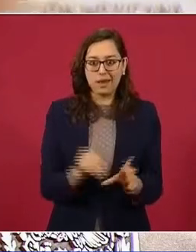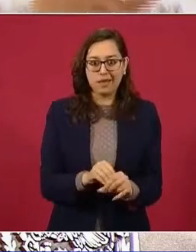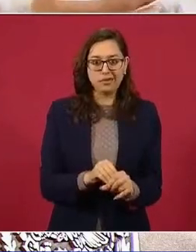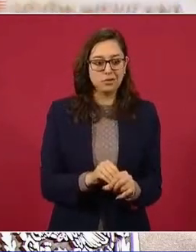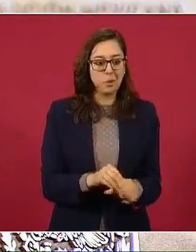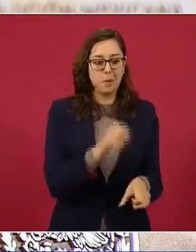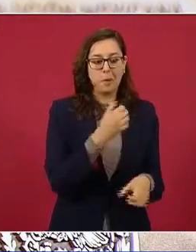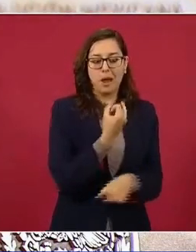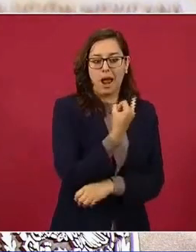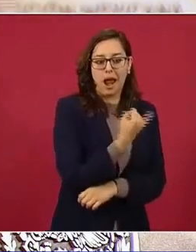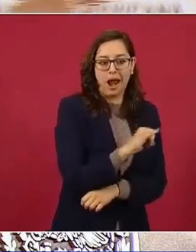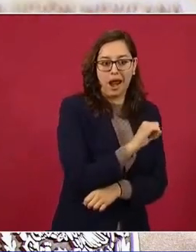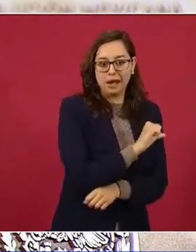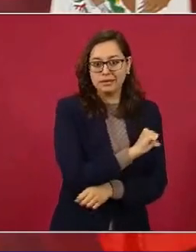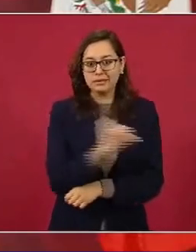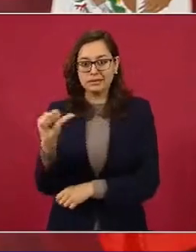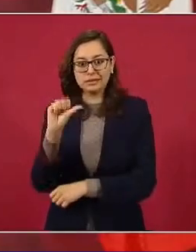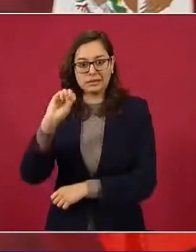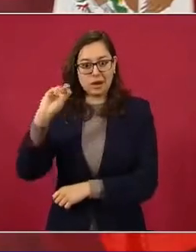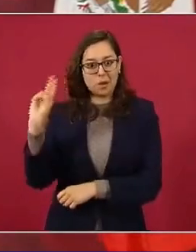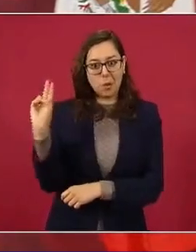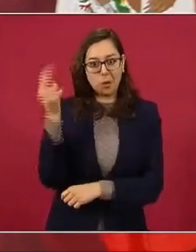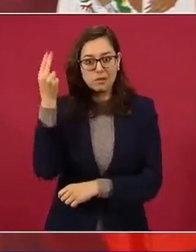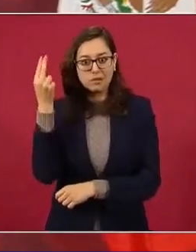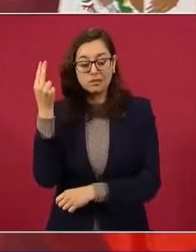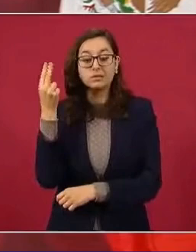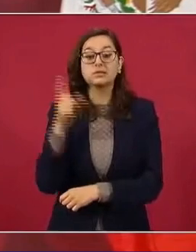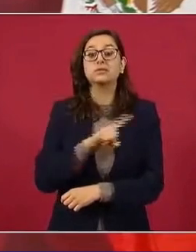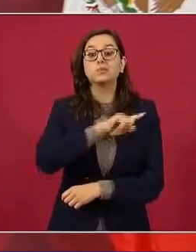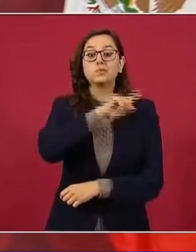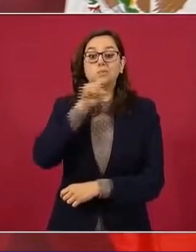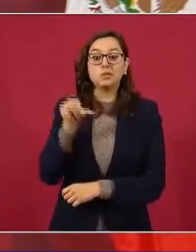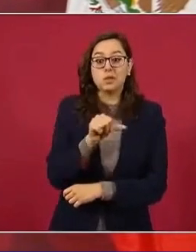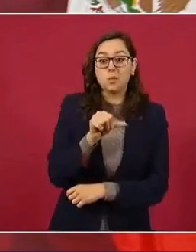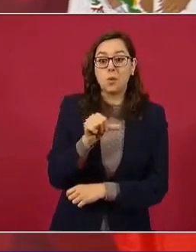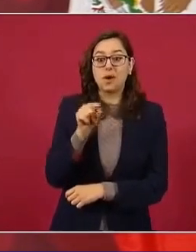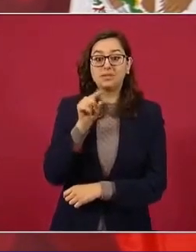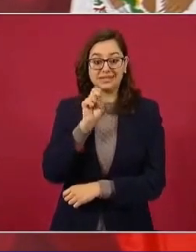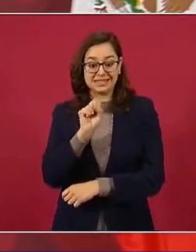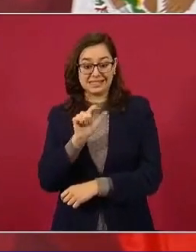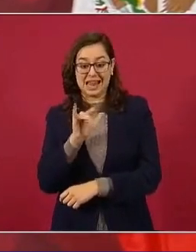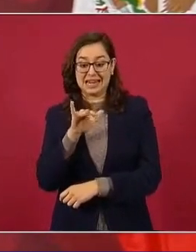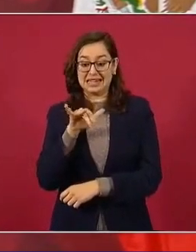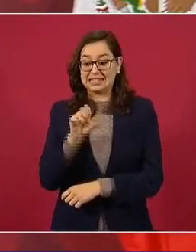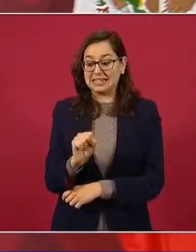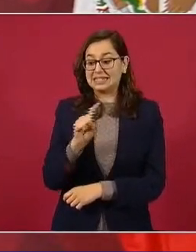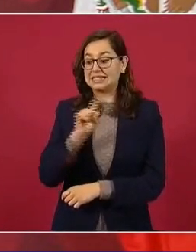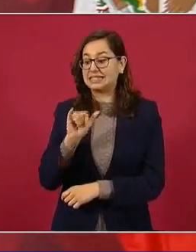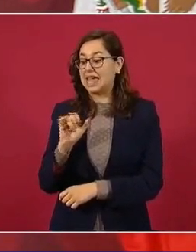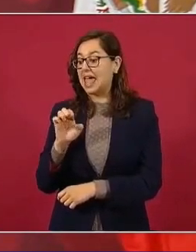en el mercado la educación media superior y la educación superior.